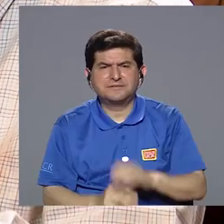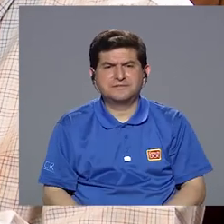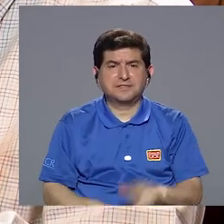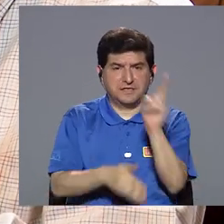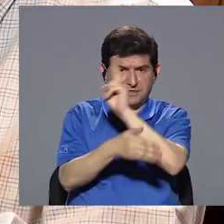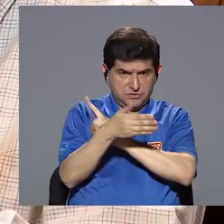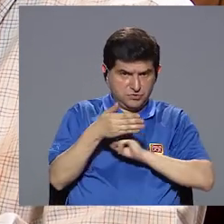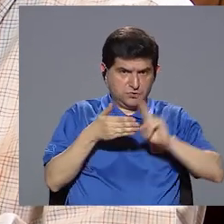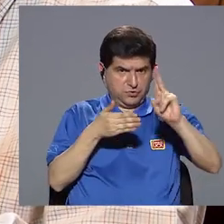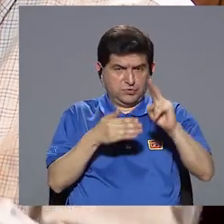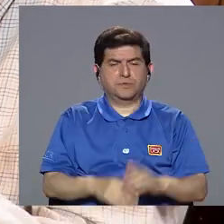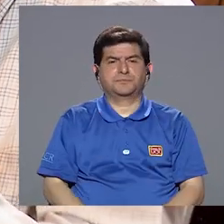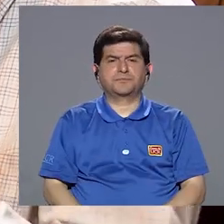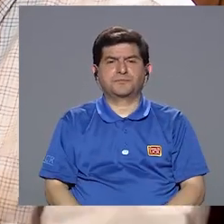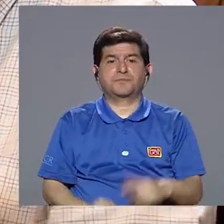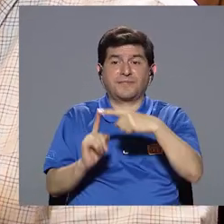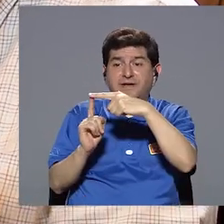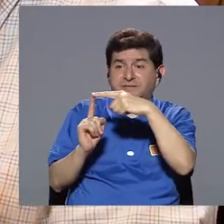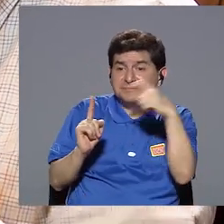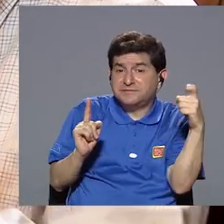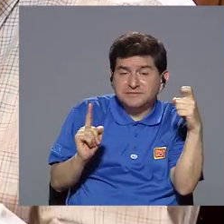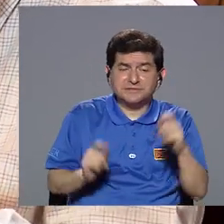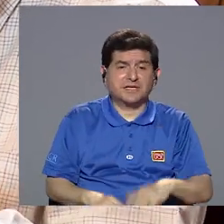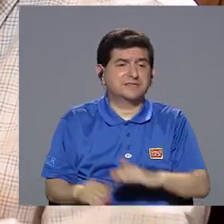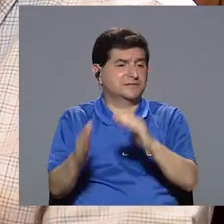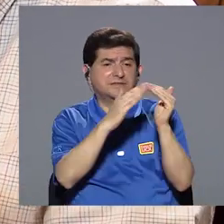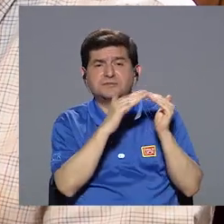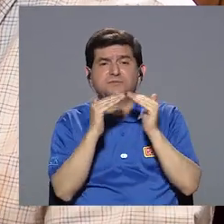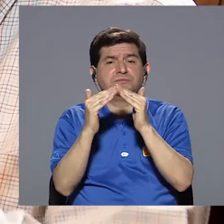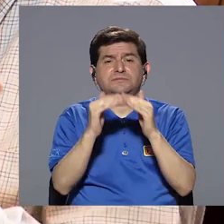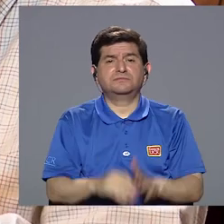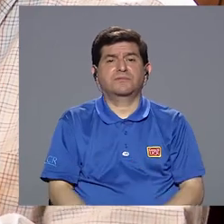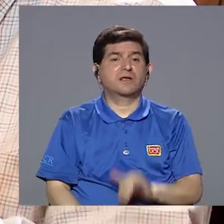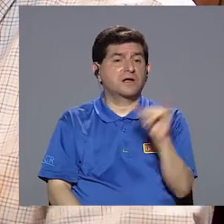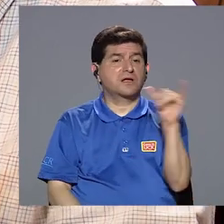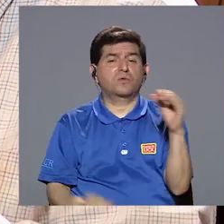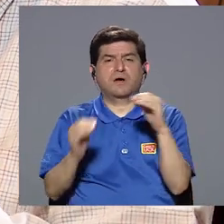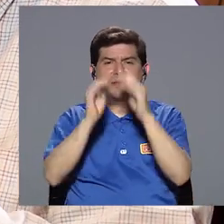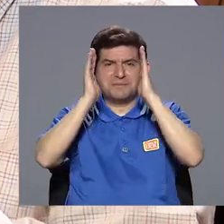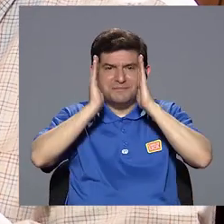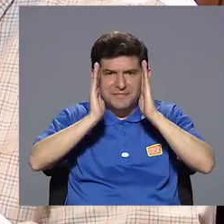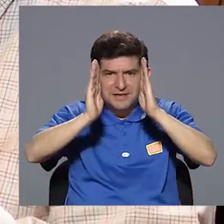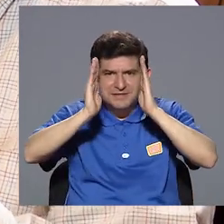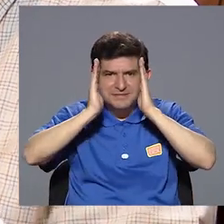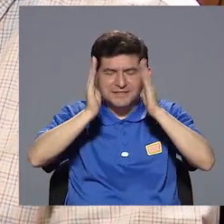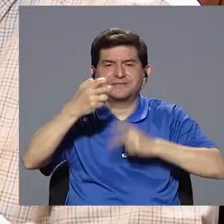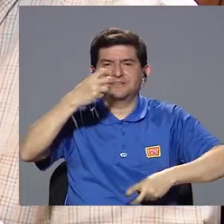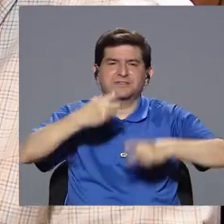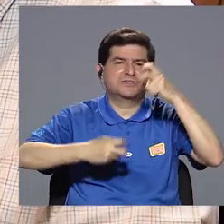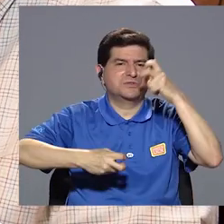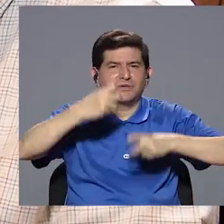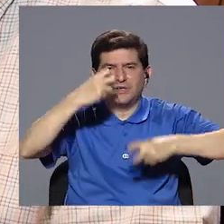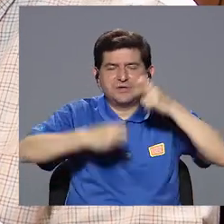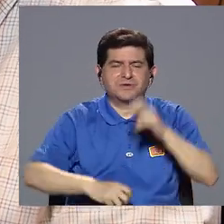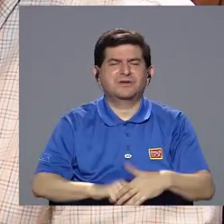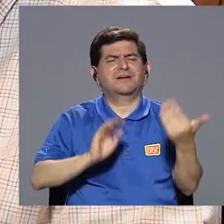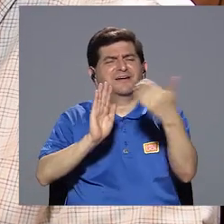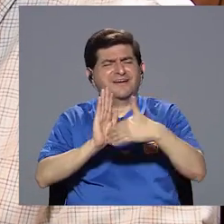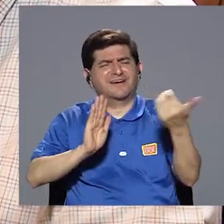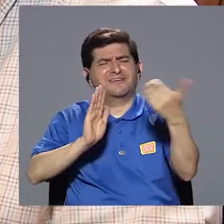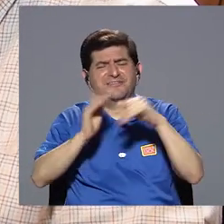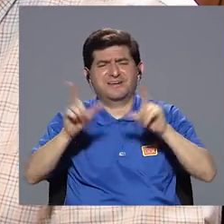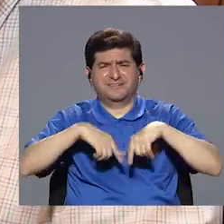acceso a la universidad por parte de su población y también mayor atención a los